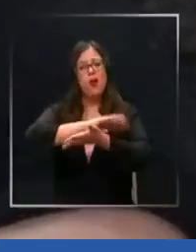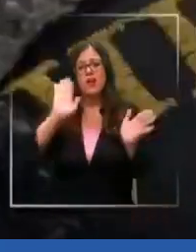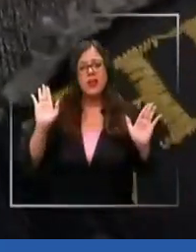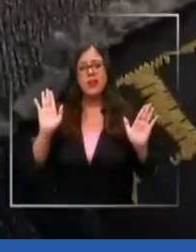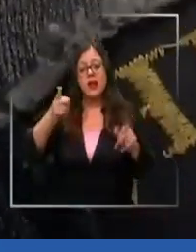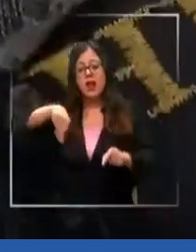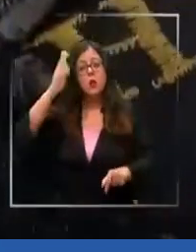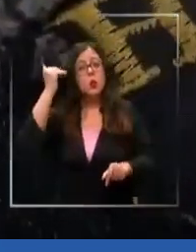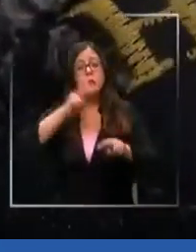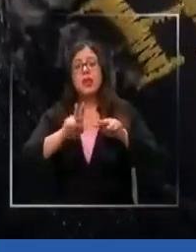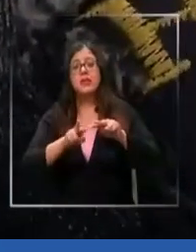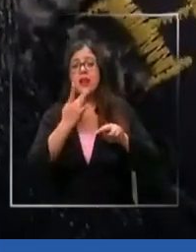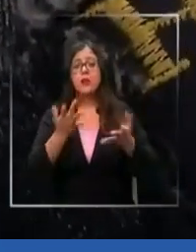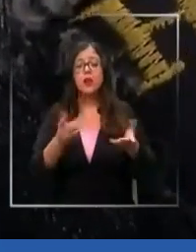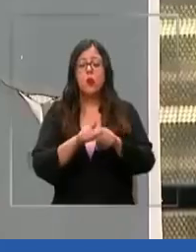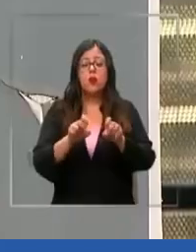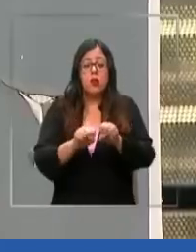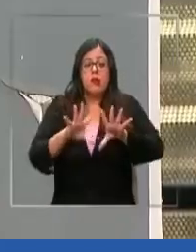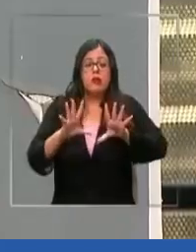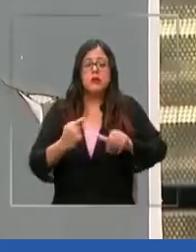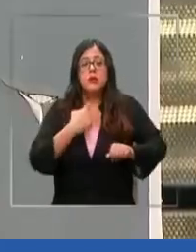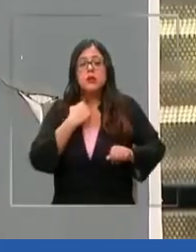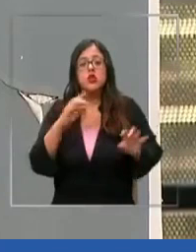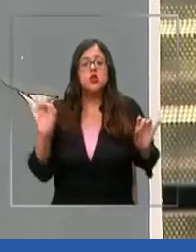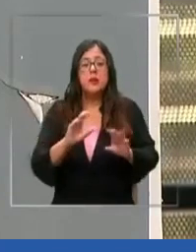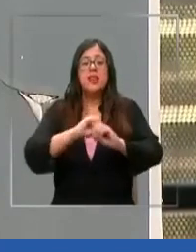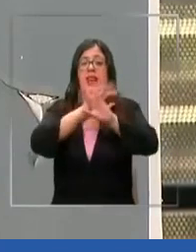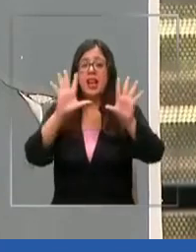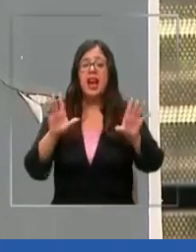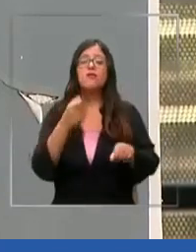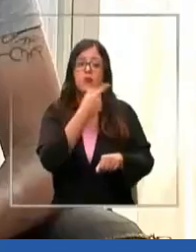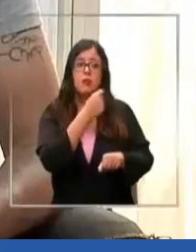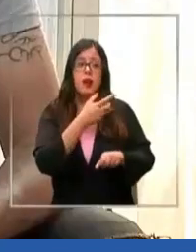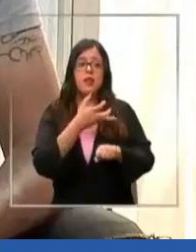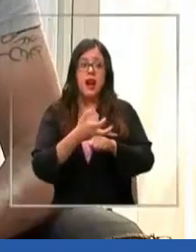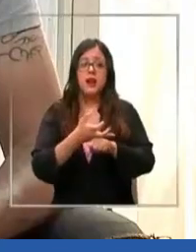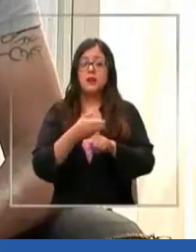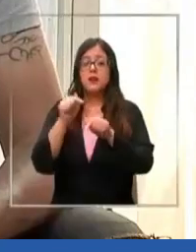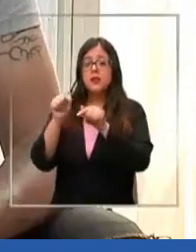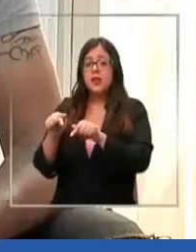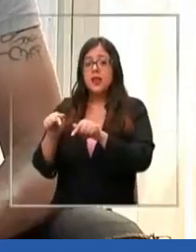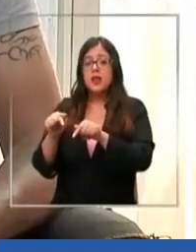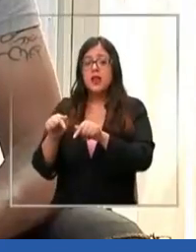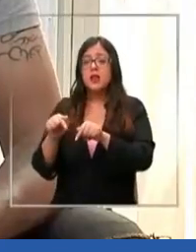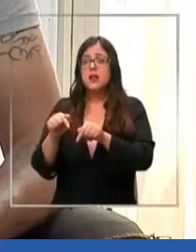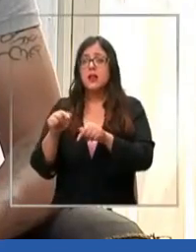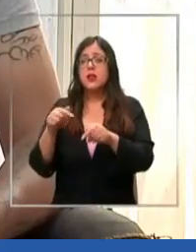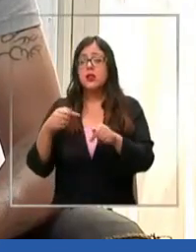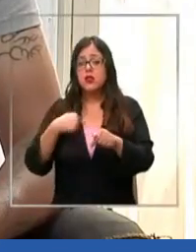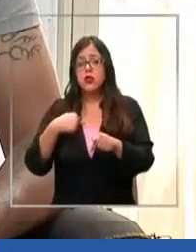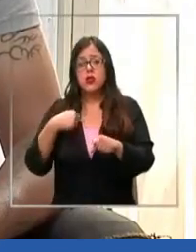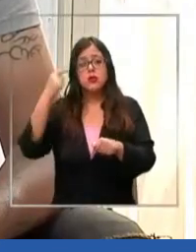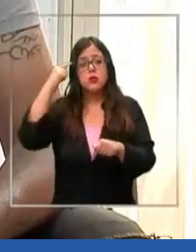Aún no saben qué hacer, porque siguen impactados. Solo tienen claro que tomarán acciones. Sí, no, estoy viendo lío y yo voy a